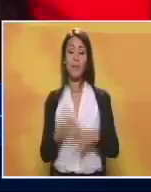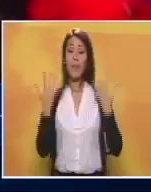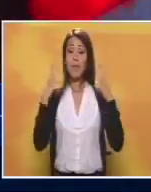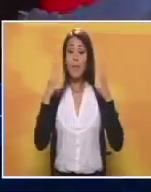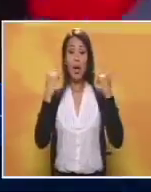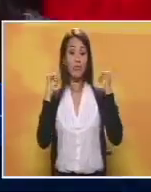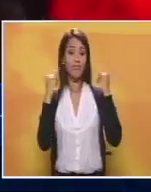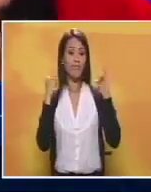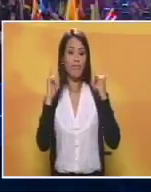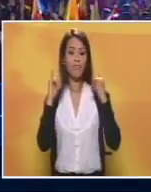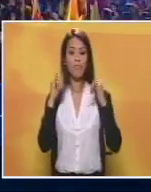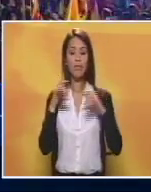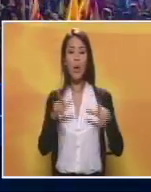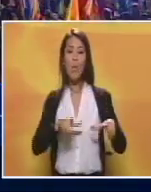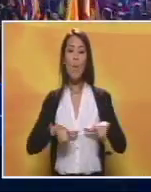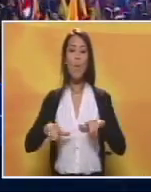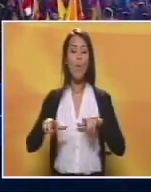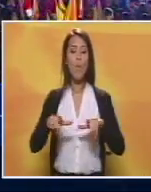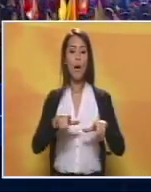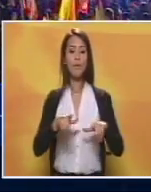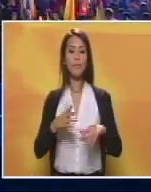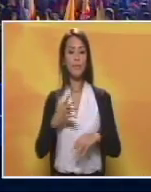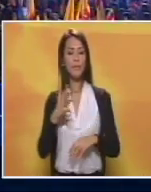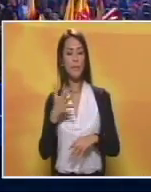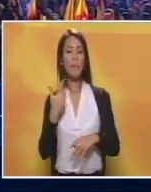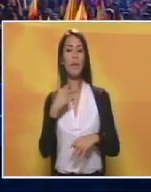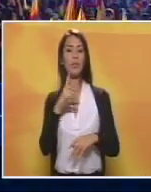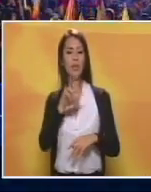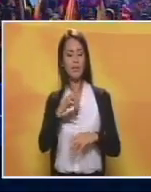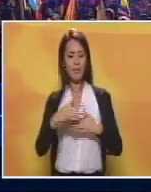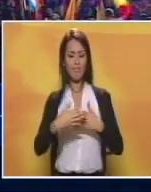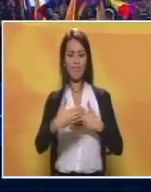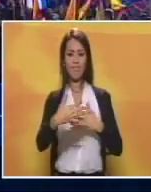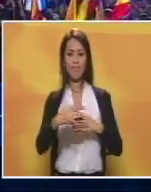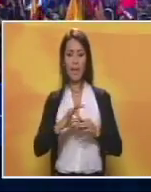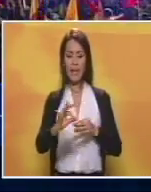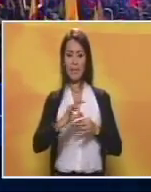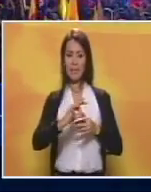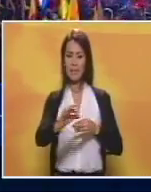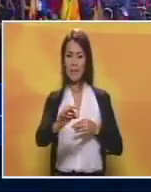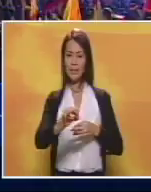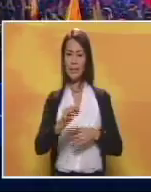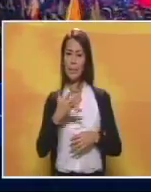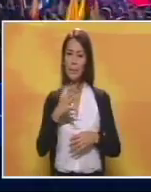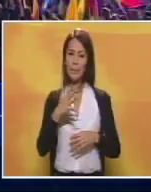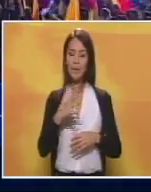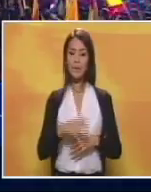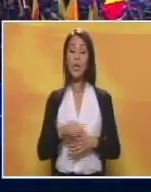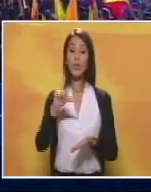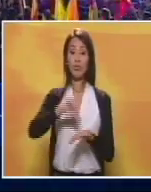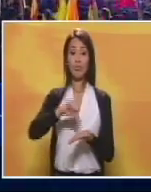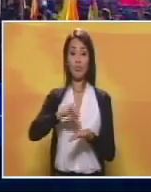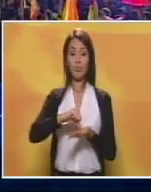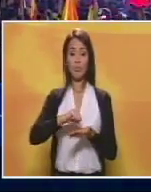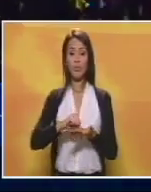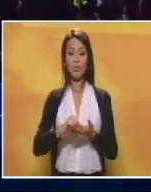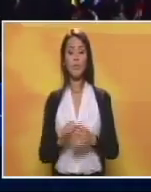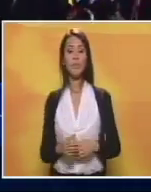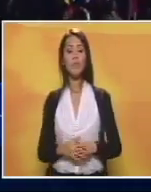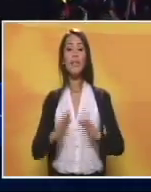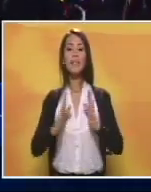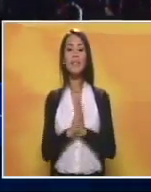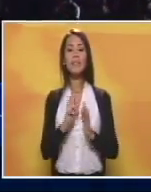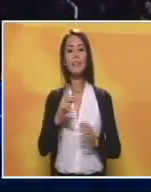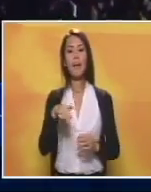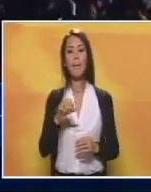fiesta en una localidad ubicada aproximadamente a 3 kilómetros del centro de la ciudad capital, en San Pedro de Montes de